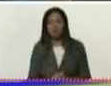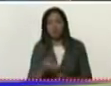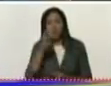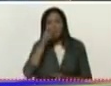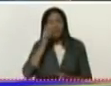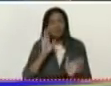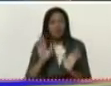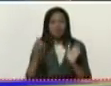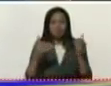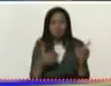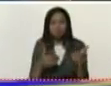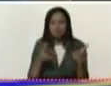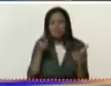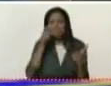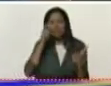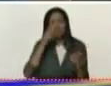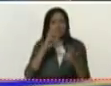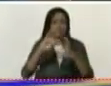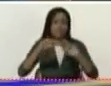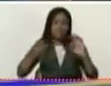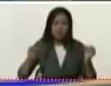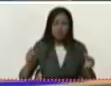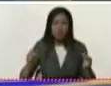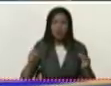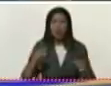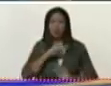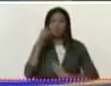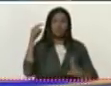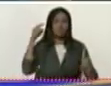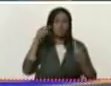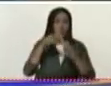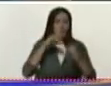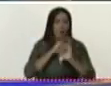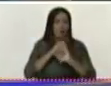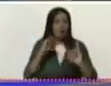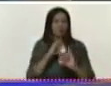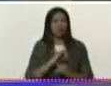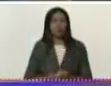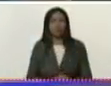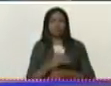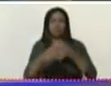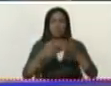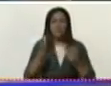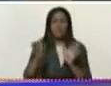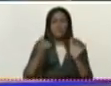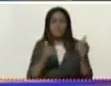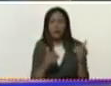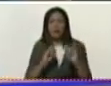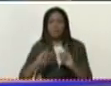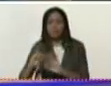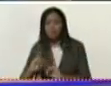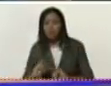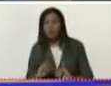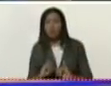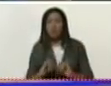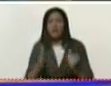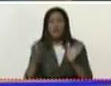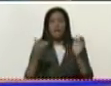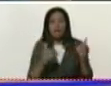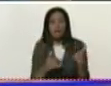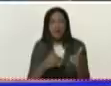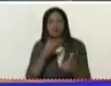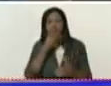CLAP. Se van cumpliendo las metas de los CLAP y el CLAP navideño va